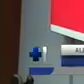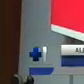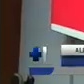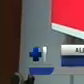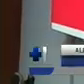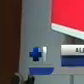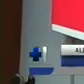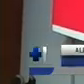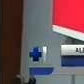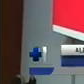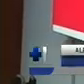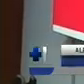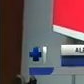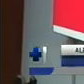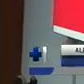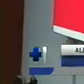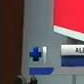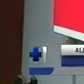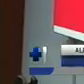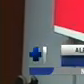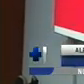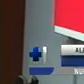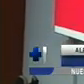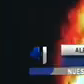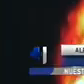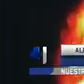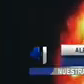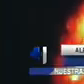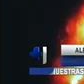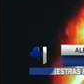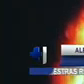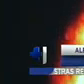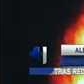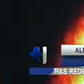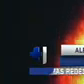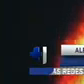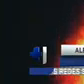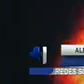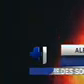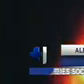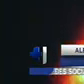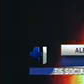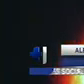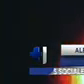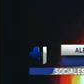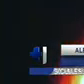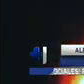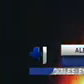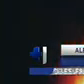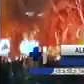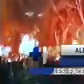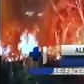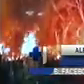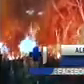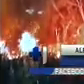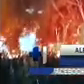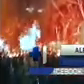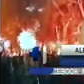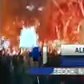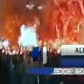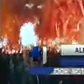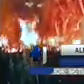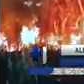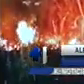Una alerta roja y estado de emergencia por incendios a nivel nacional fue decretado por el Ministerio de Gobernación luego de que se reportara